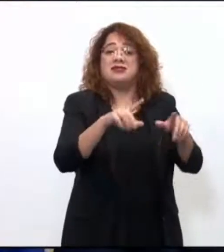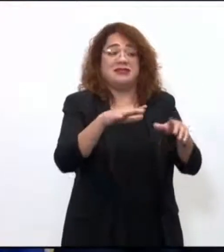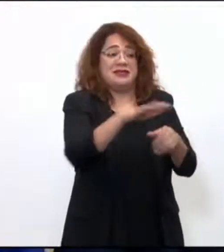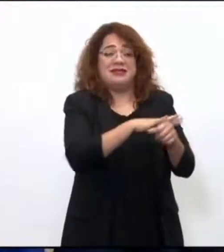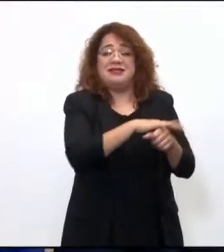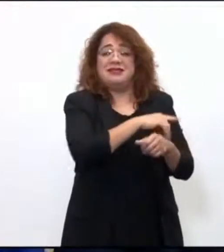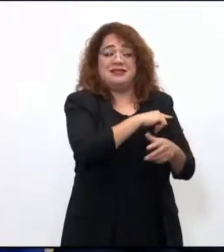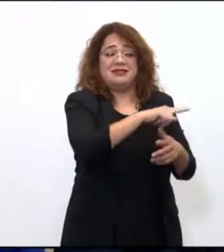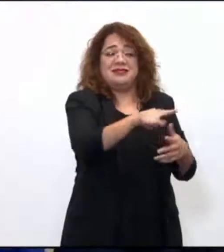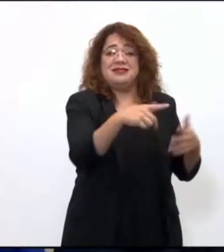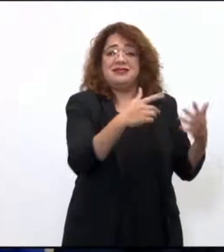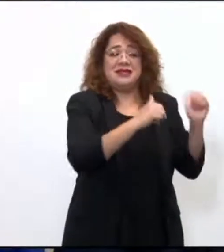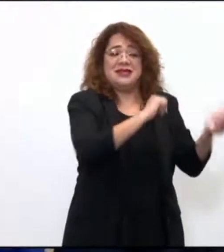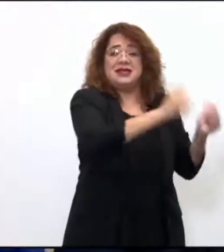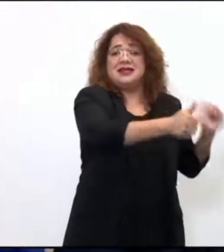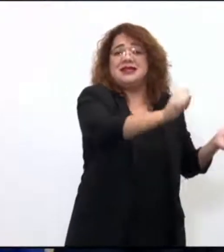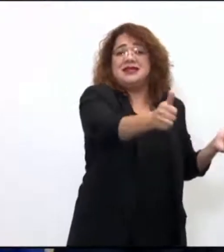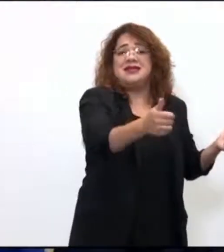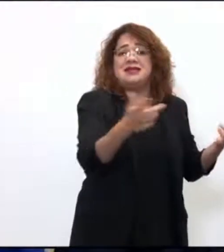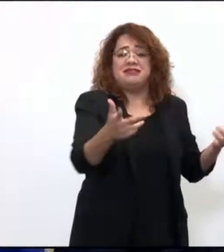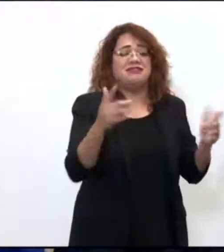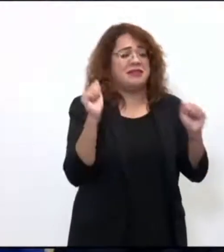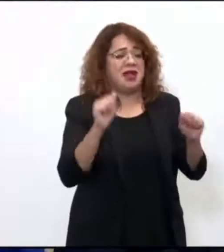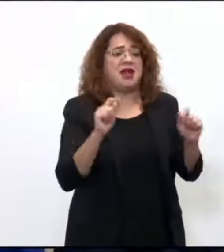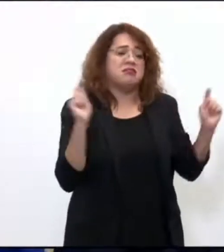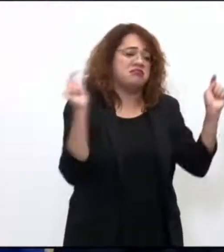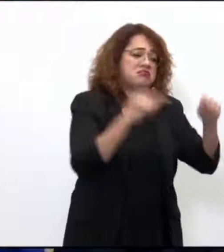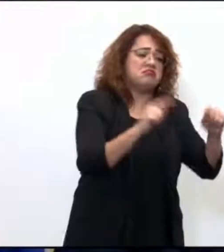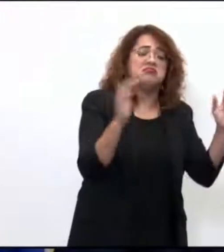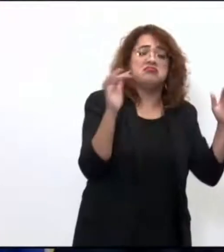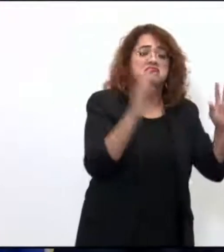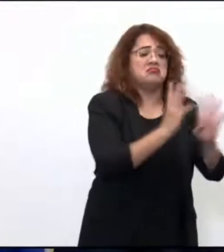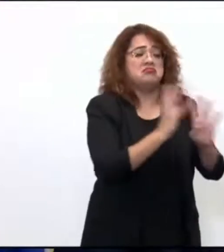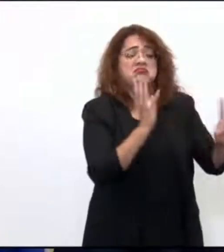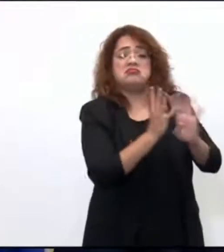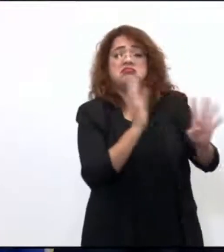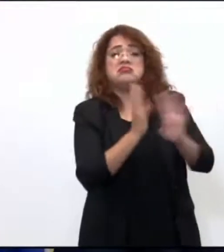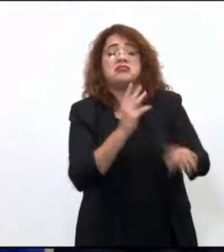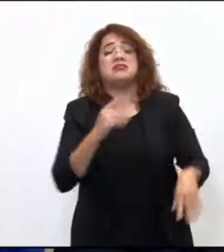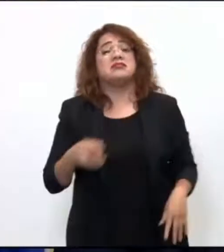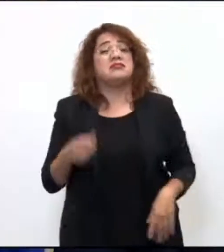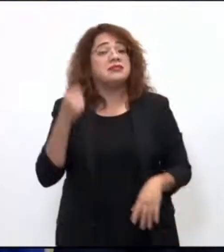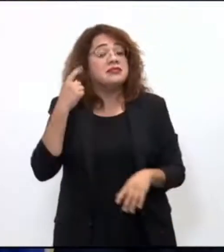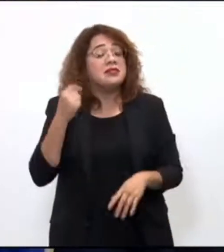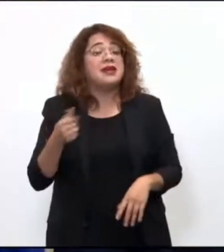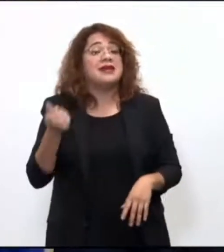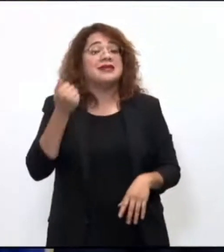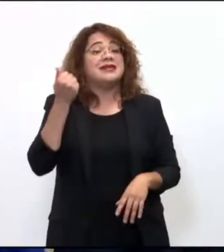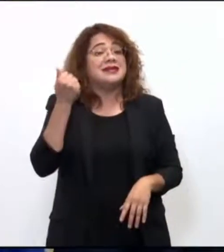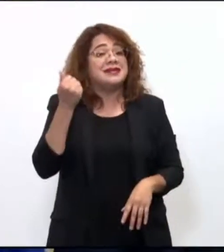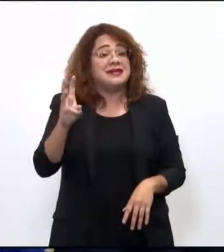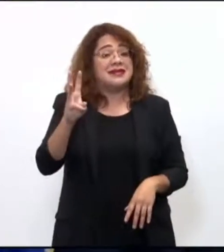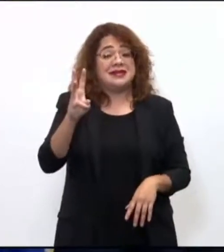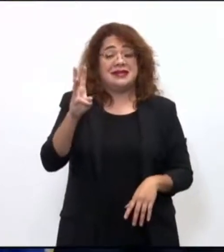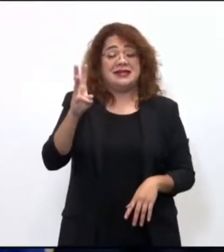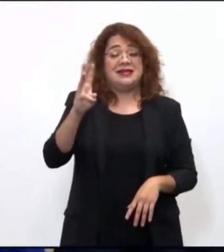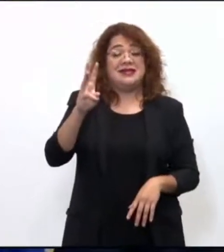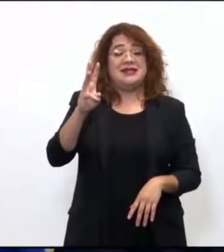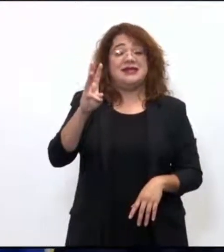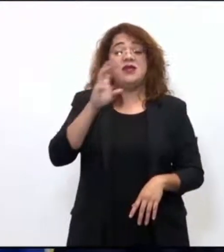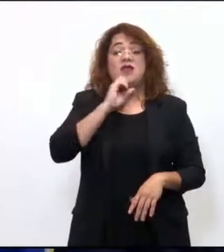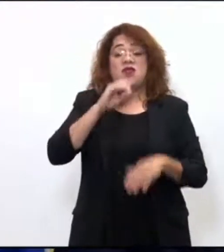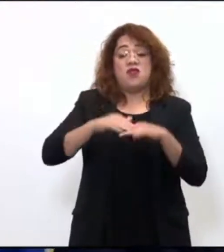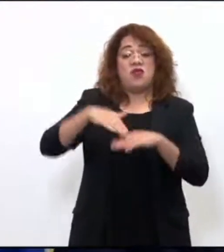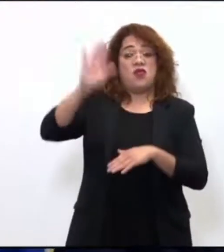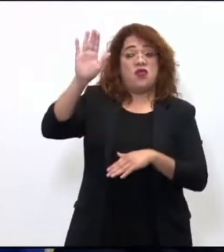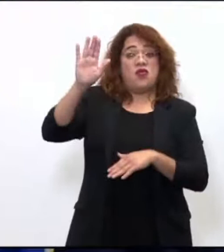Aproximadamente el 58% de la población elegible 16 o mayor ha recibido al menos